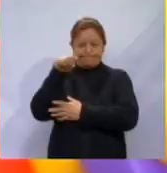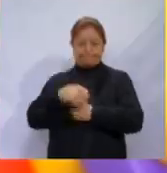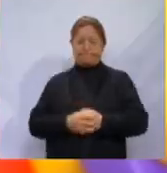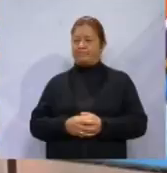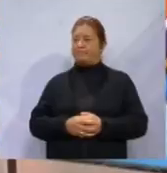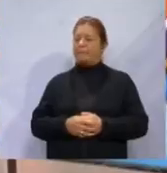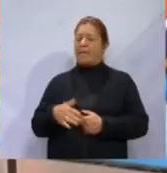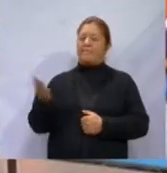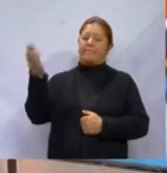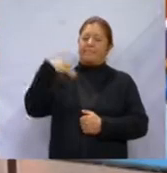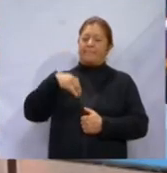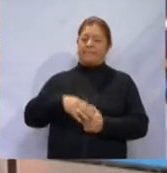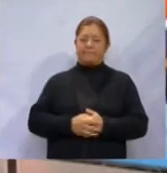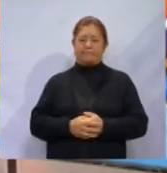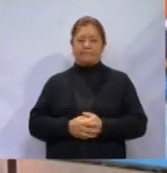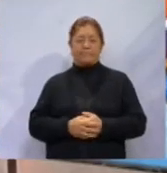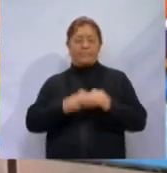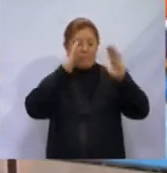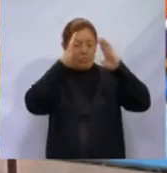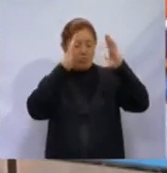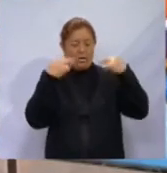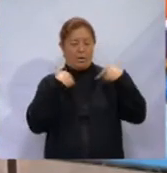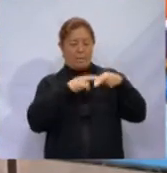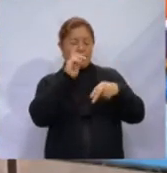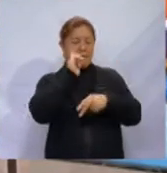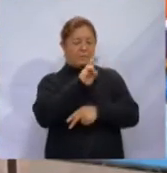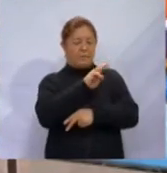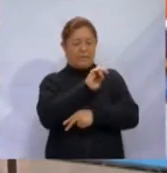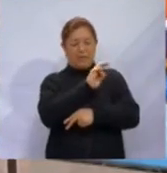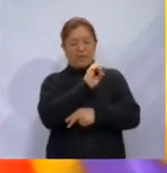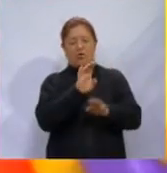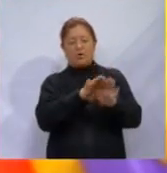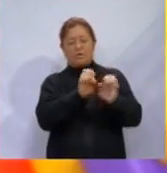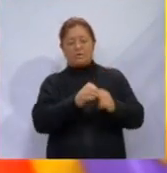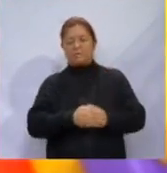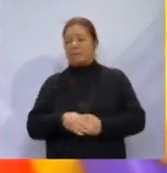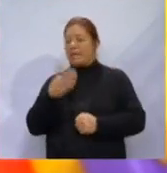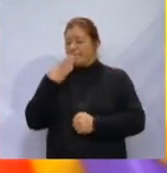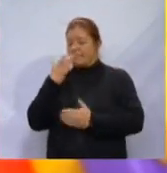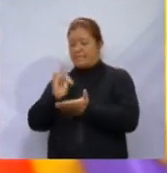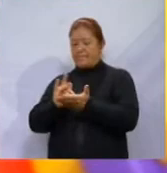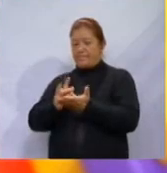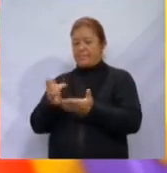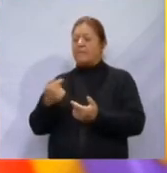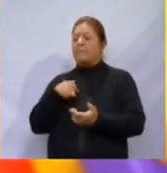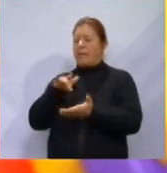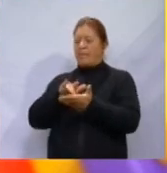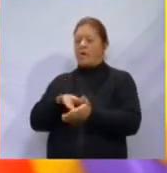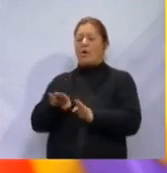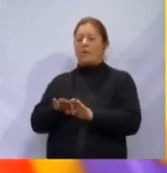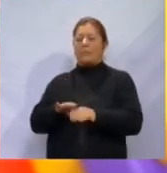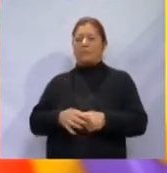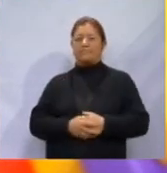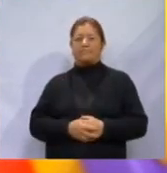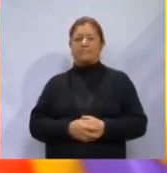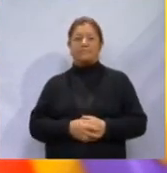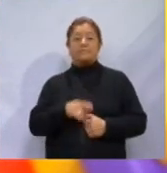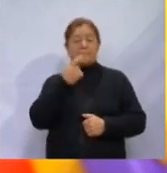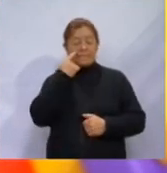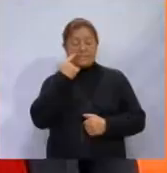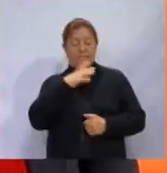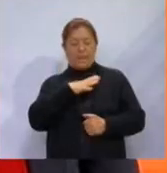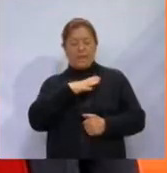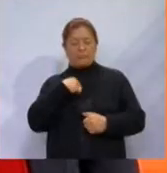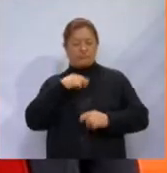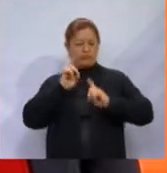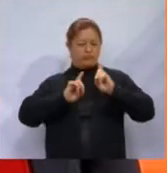Pasa. Hola, maestra Vero, ¿cómo estás? Bien, gracias. ¿En qué te puedo apoyar? Mira, lo que pasa es que tengo una